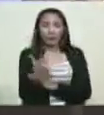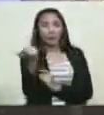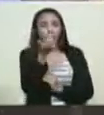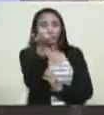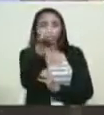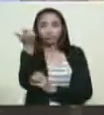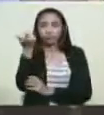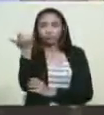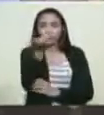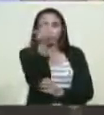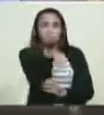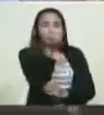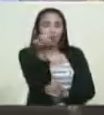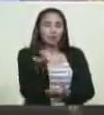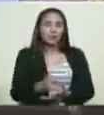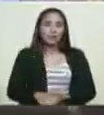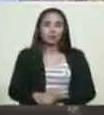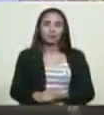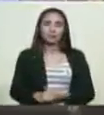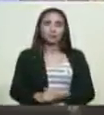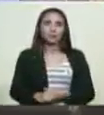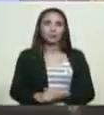Con la operación Manos de Papel